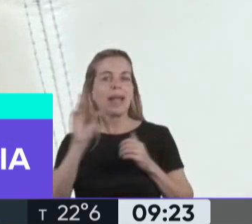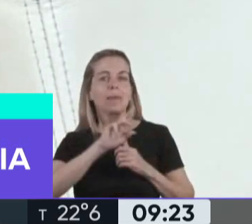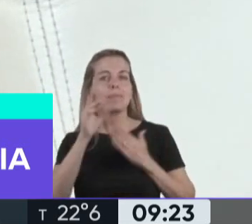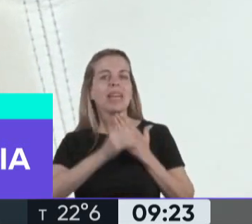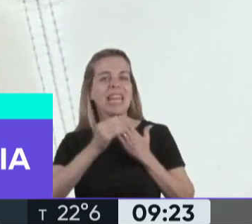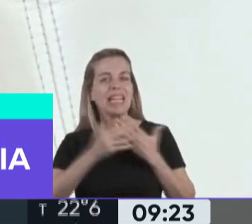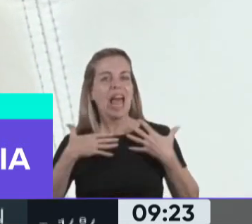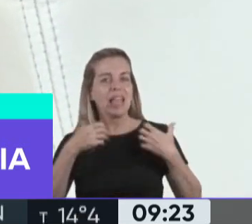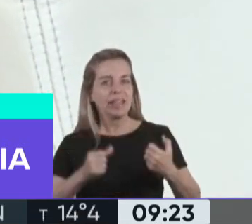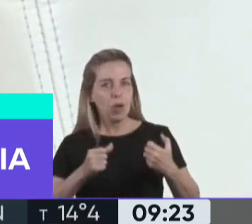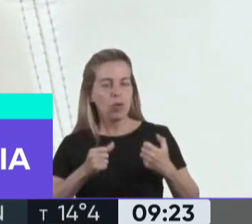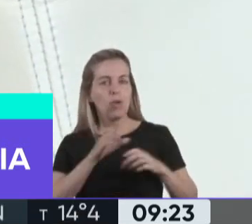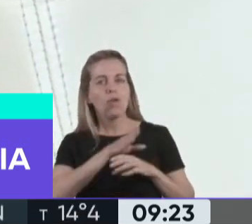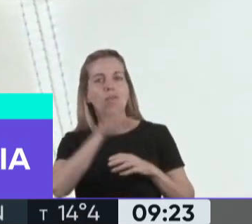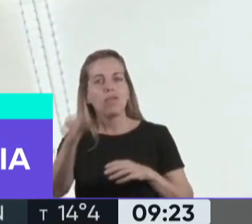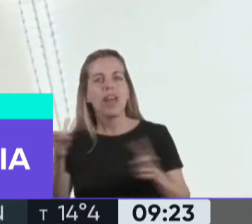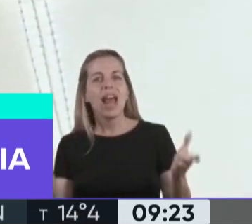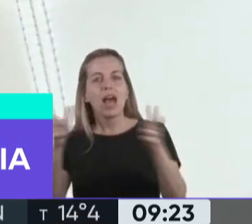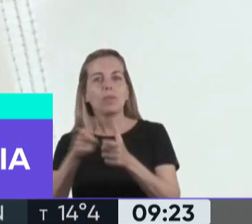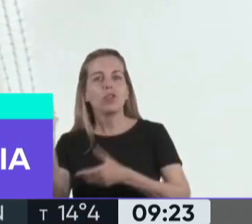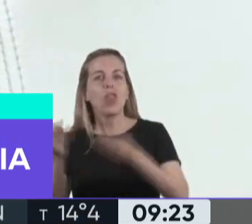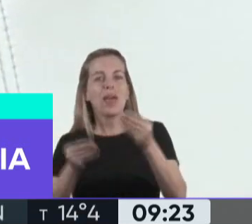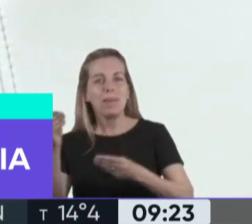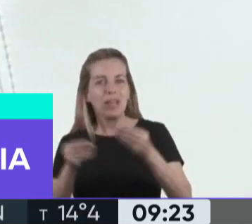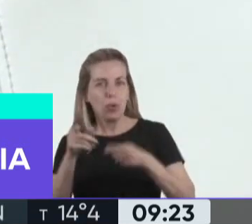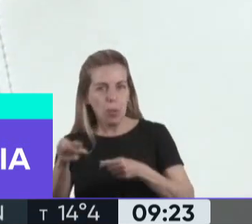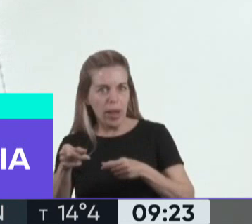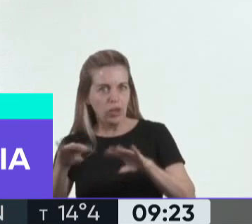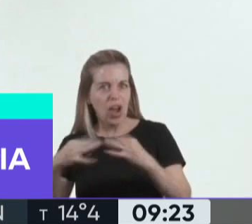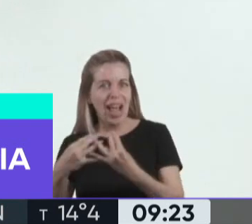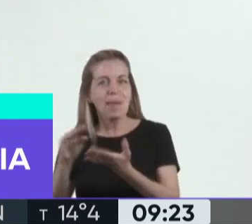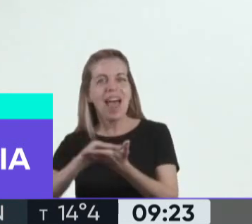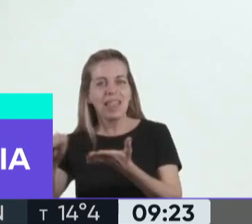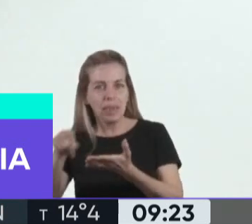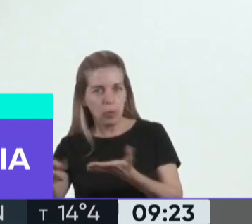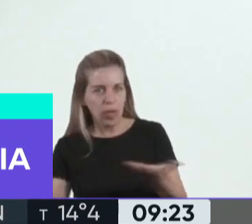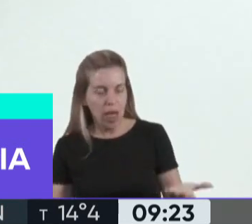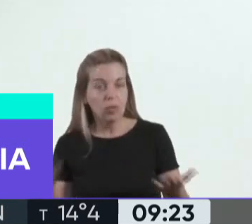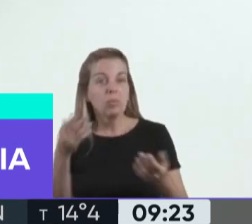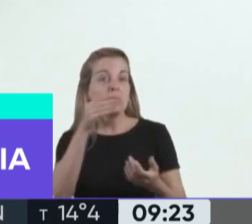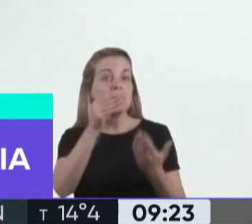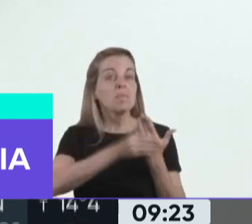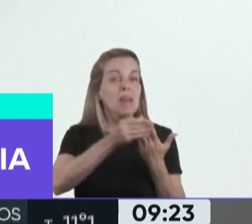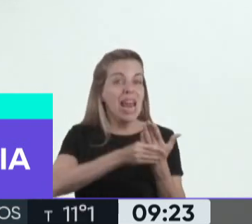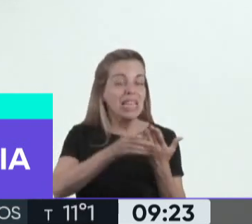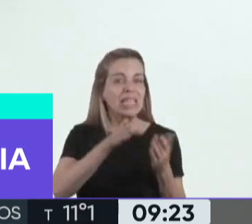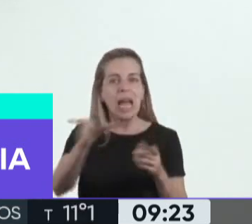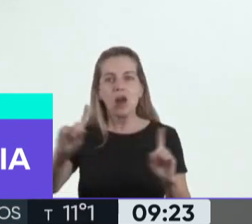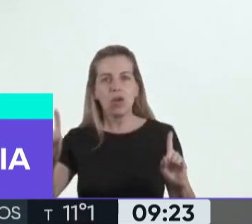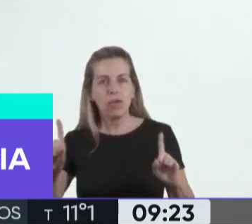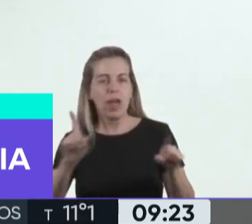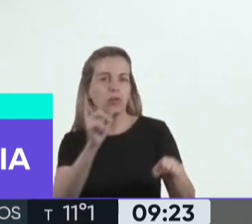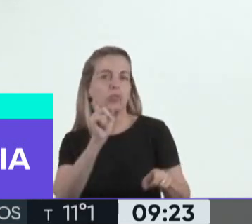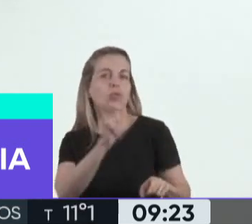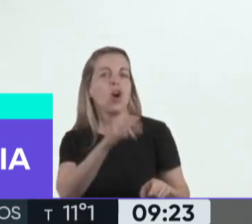en la Comisión de Presupuesto de la Cámara de Diputados. No fue su jefa de asesores,